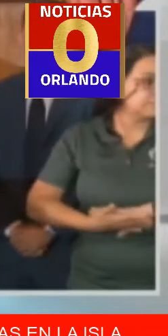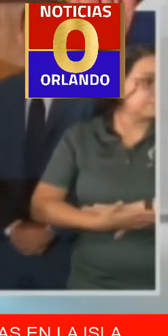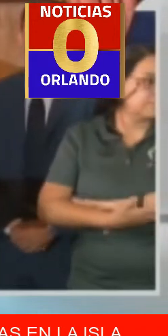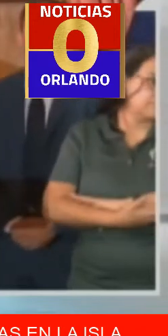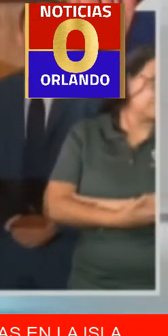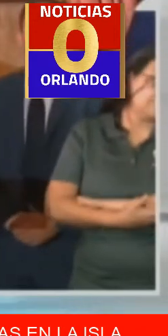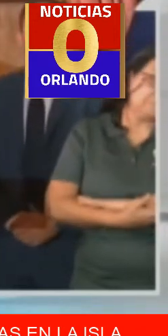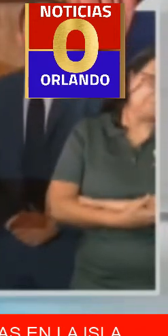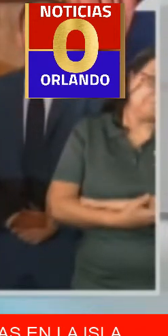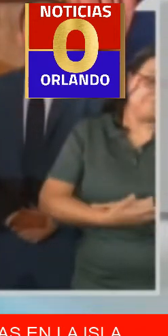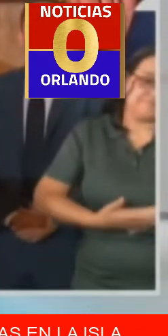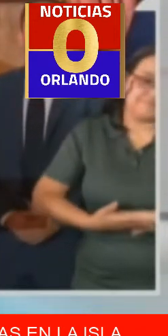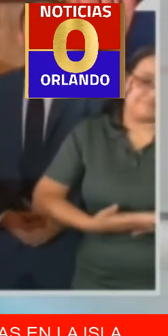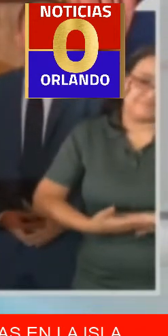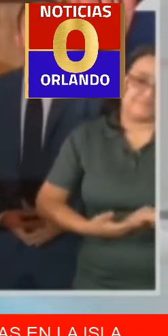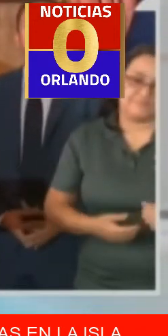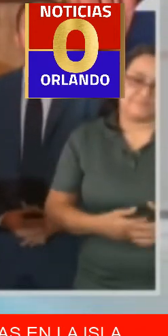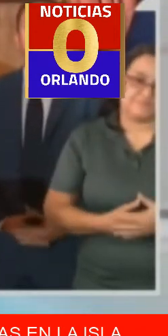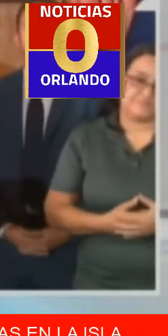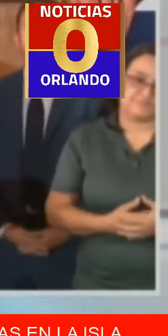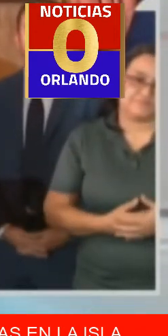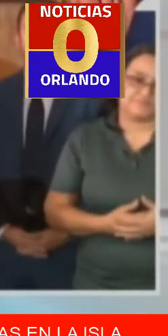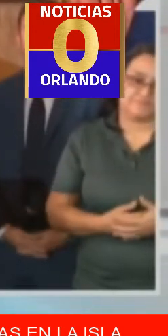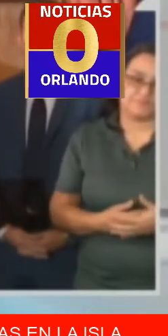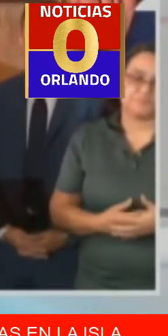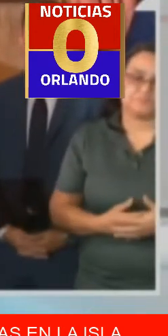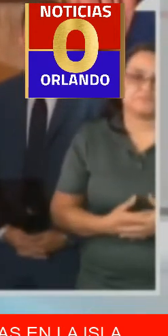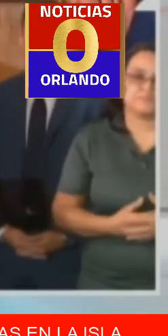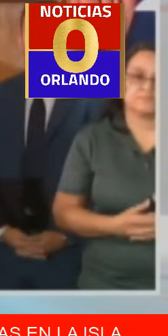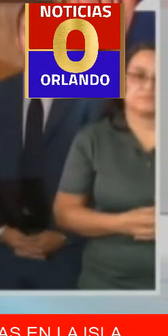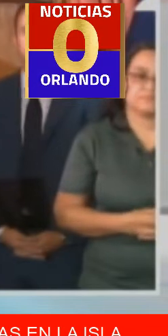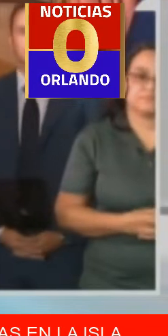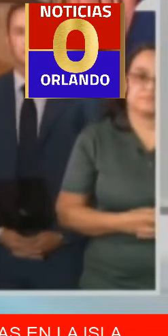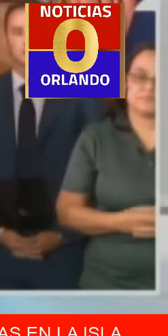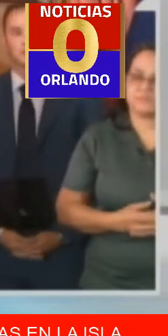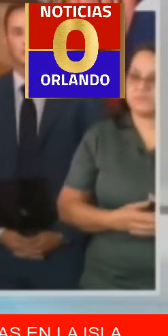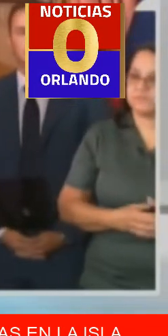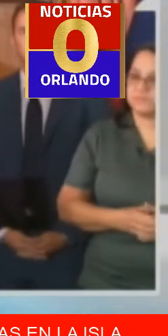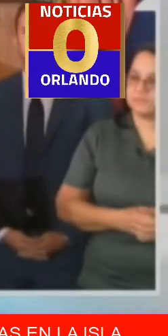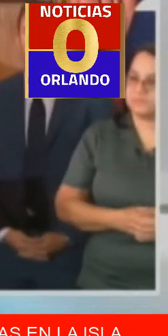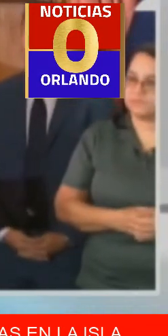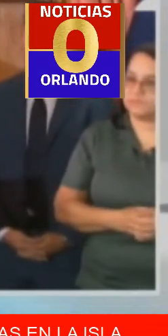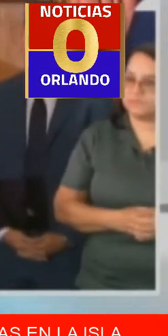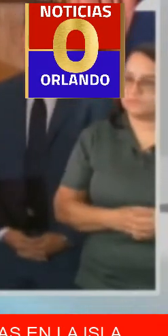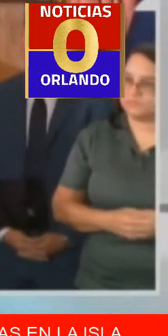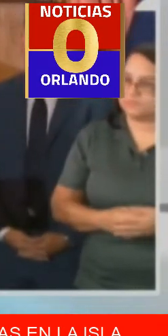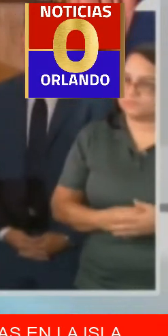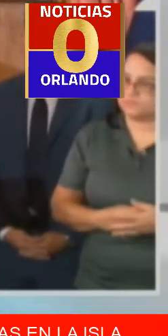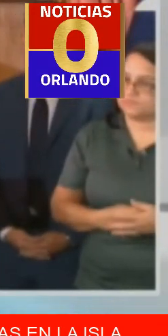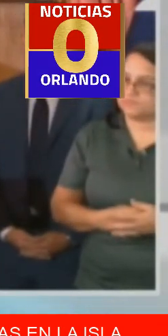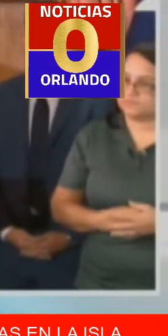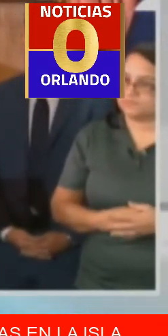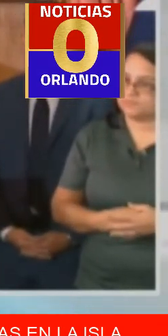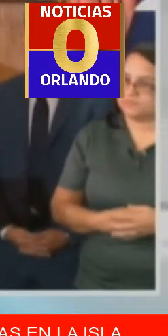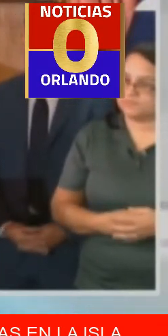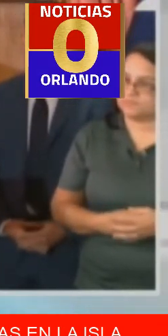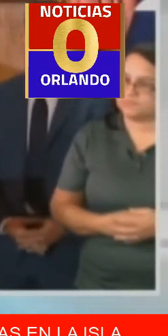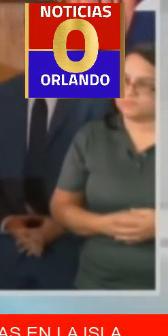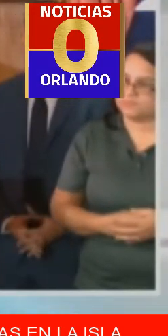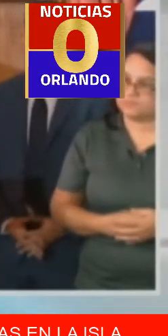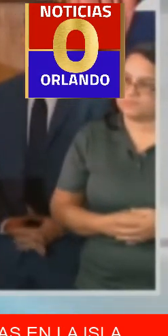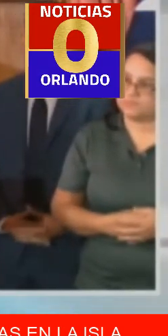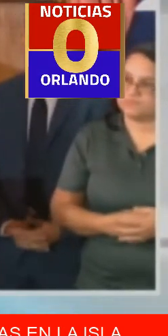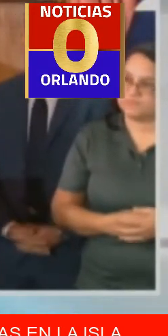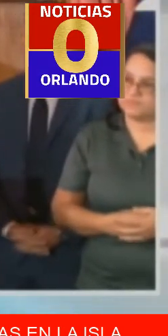por lo menos por lo que ha trascendido hasta ahora. Número uno. Número dos, claramente había una